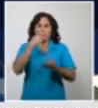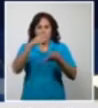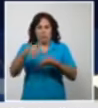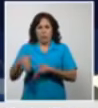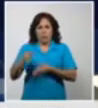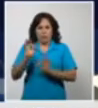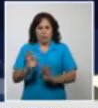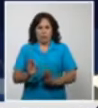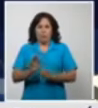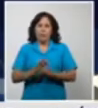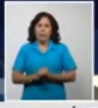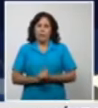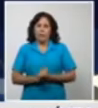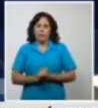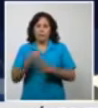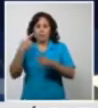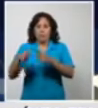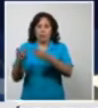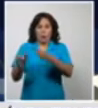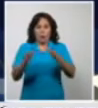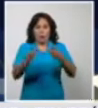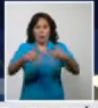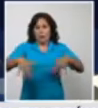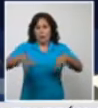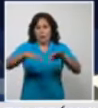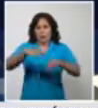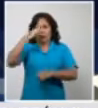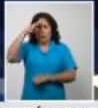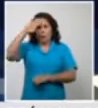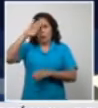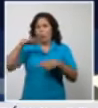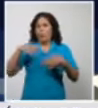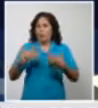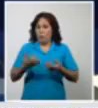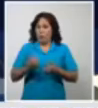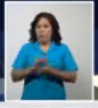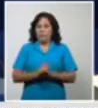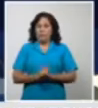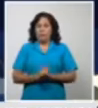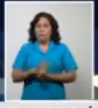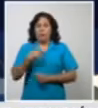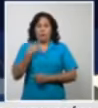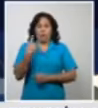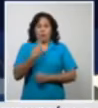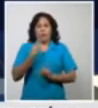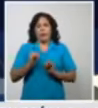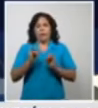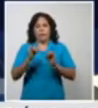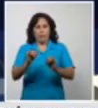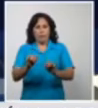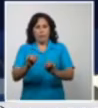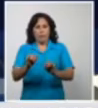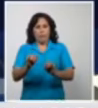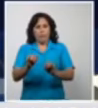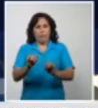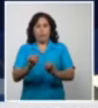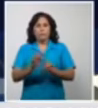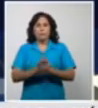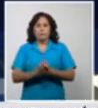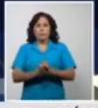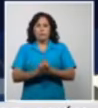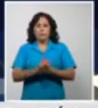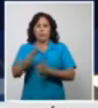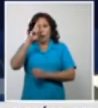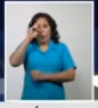vista de la situación en nuestro país, nosotros tenemos que informar que en los hospitales